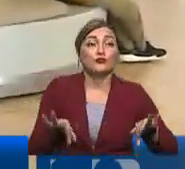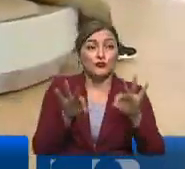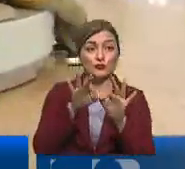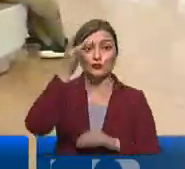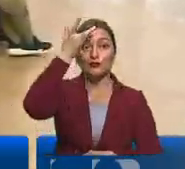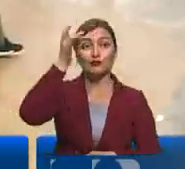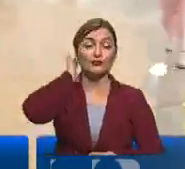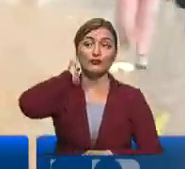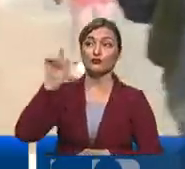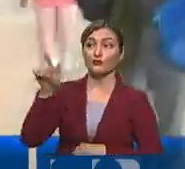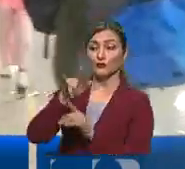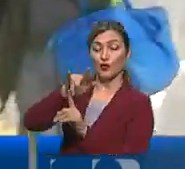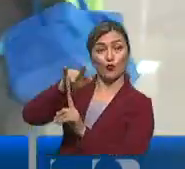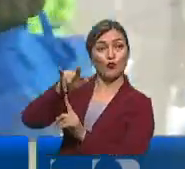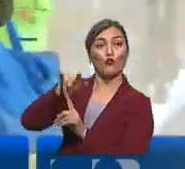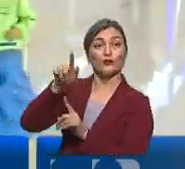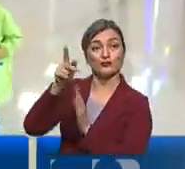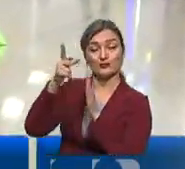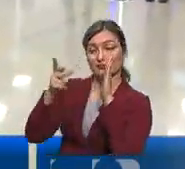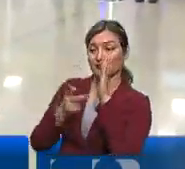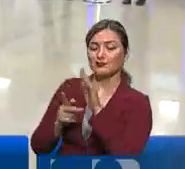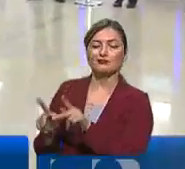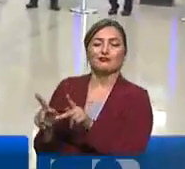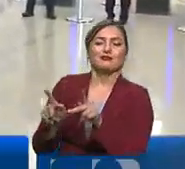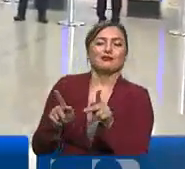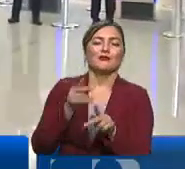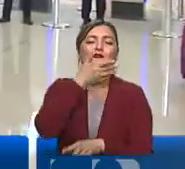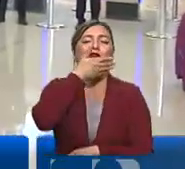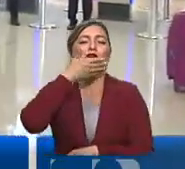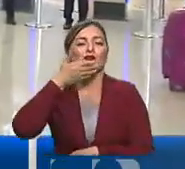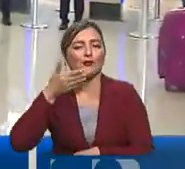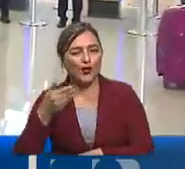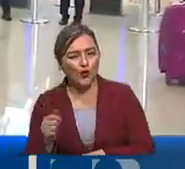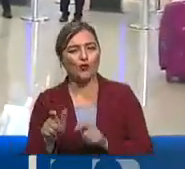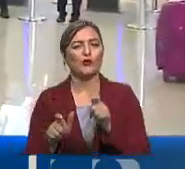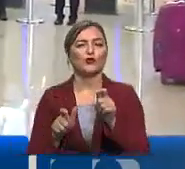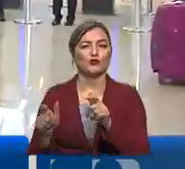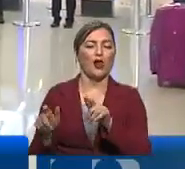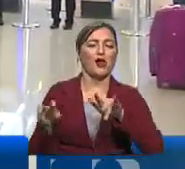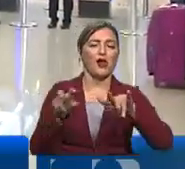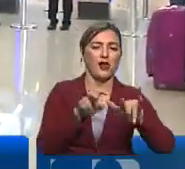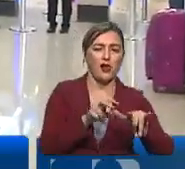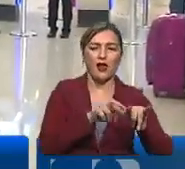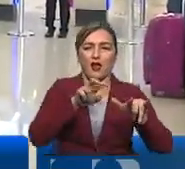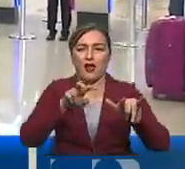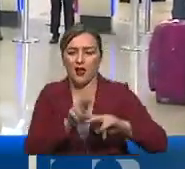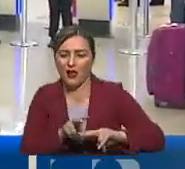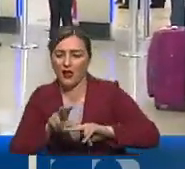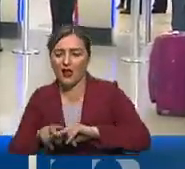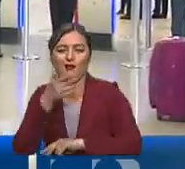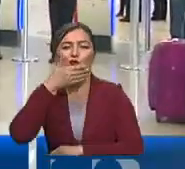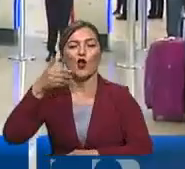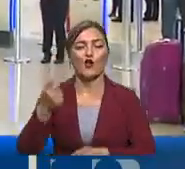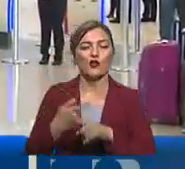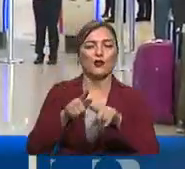por ejemplo, al aeropuerto programar y planificar de mejor manera la distribución y la asignación de salas de embarque para